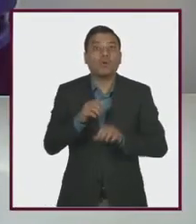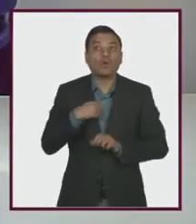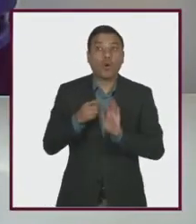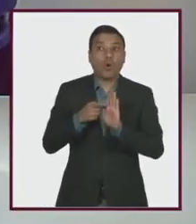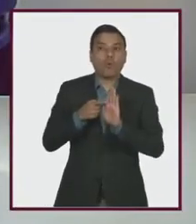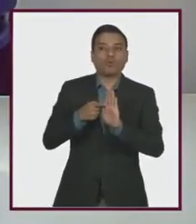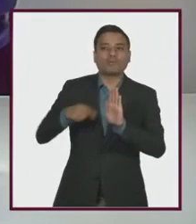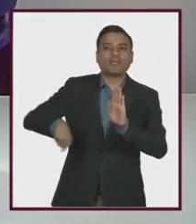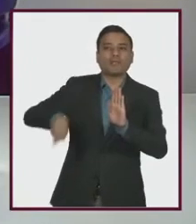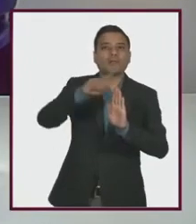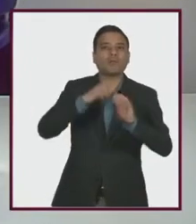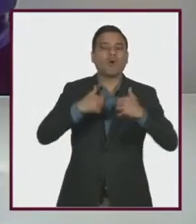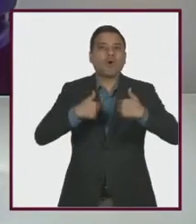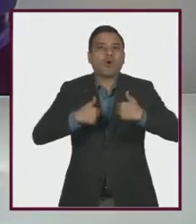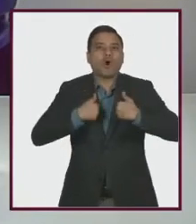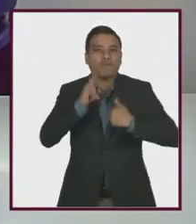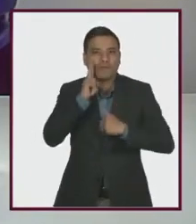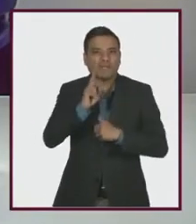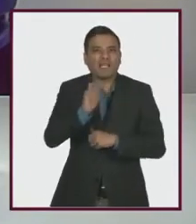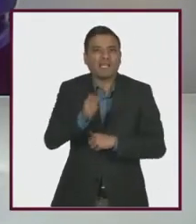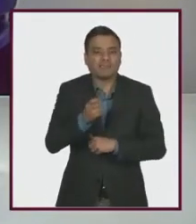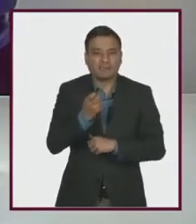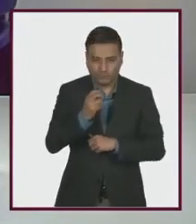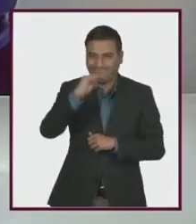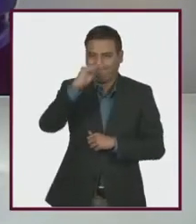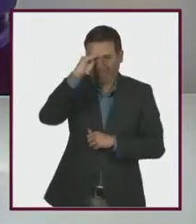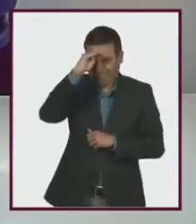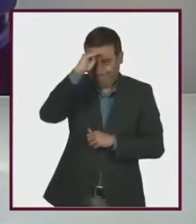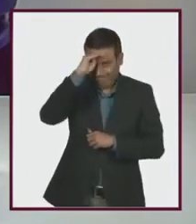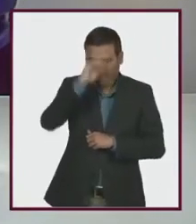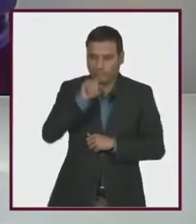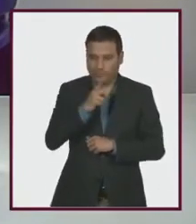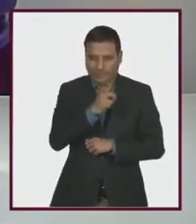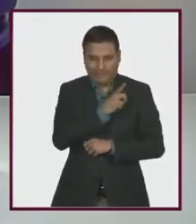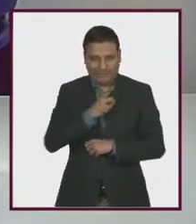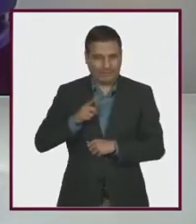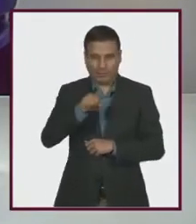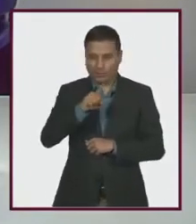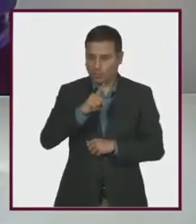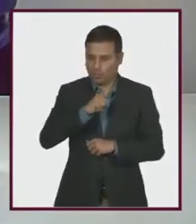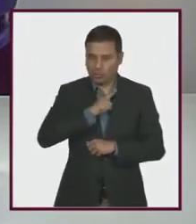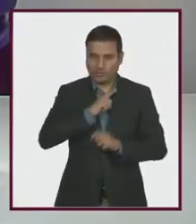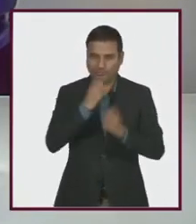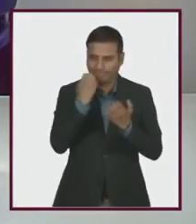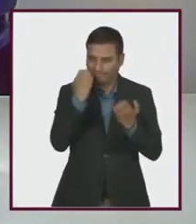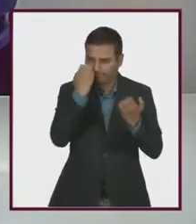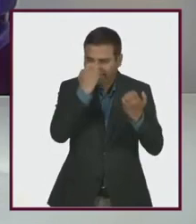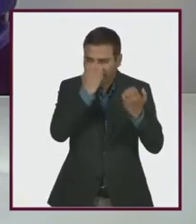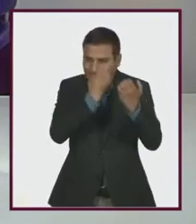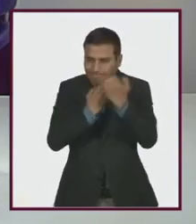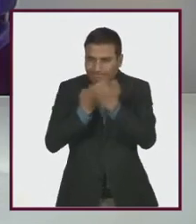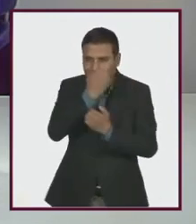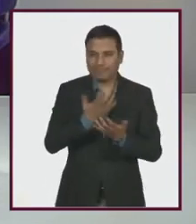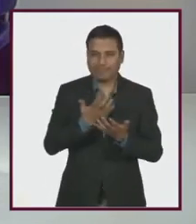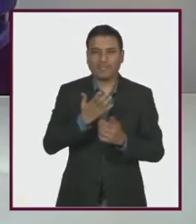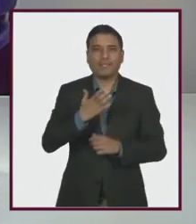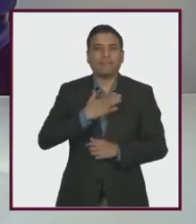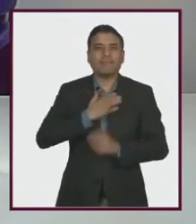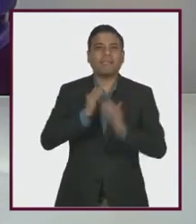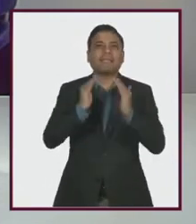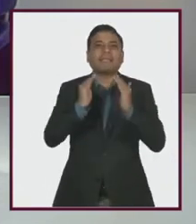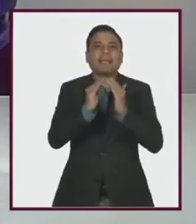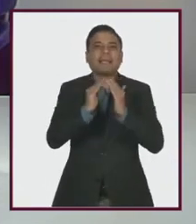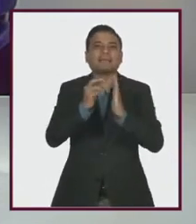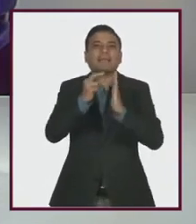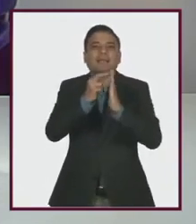adolescentes, y eso va a ser el primer paso. Analizar justamente las normas, las reglas que tenemos en casa,